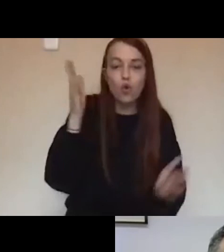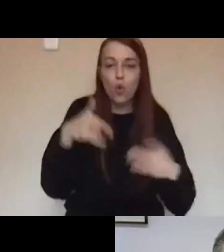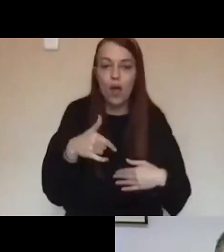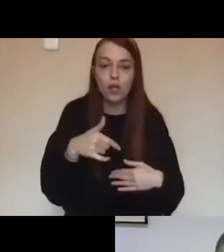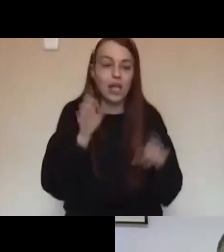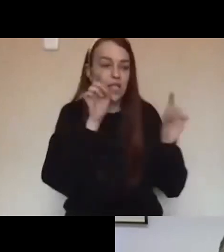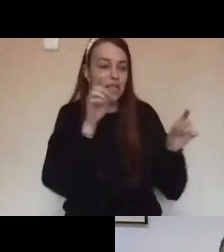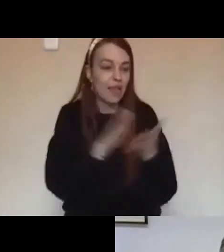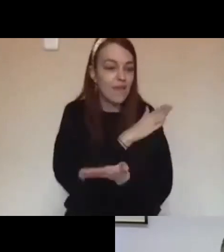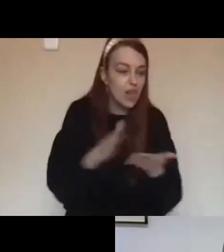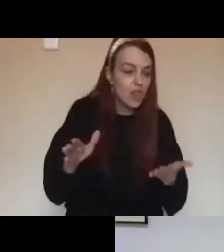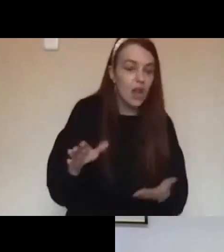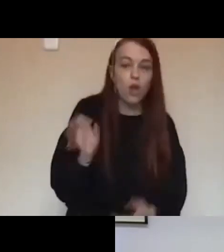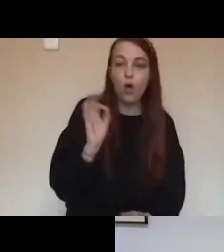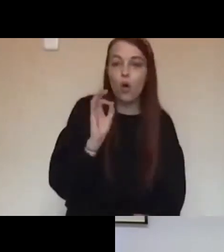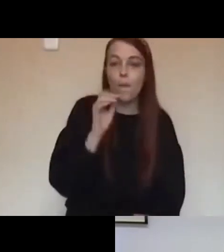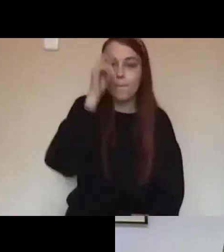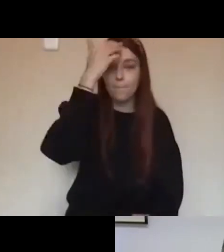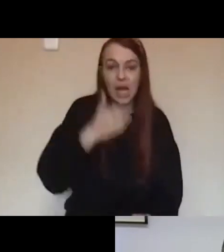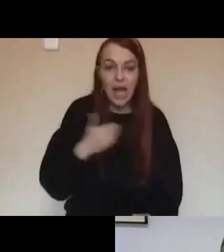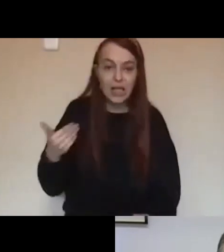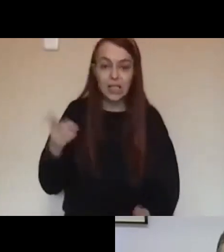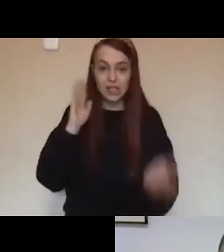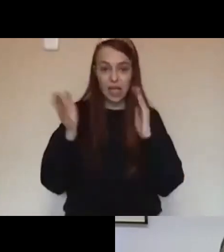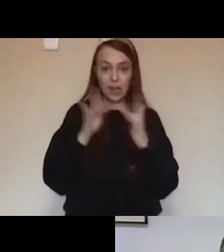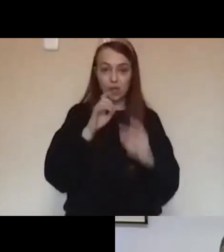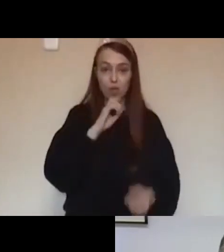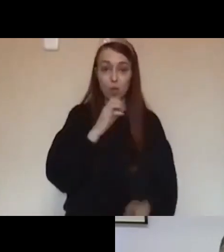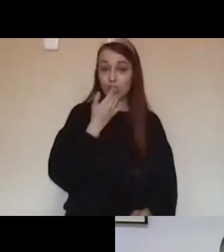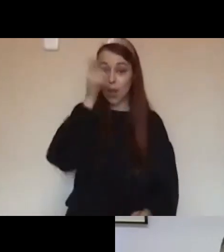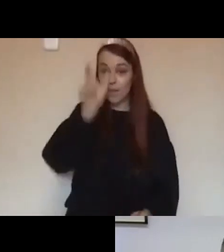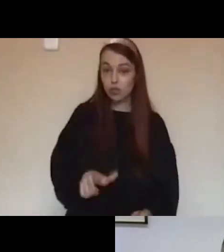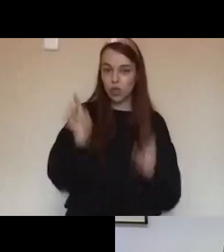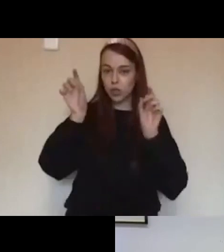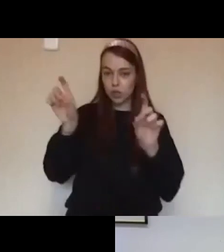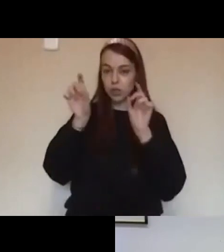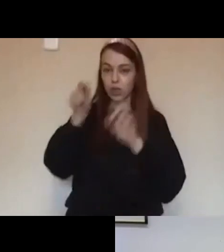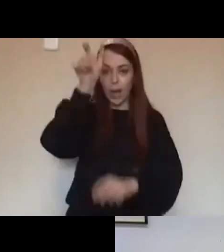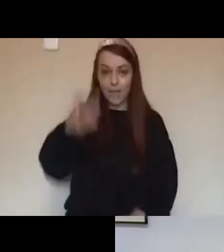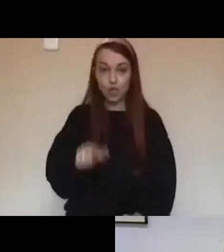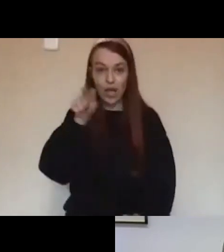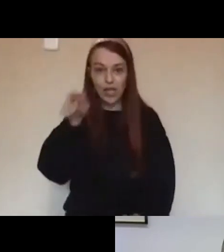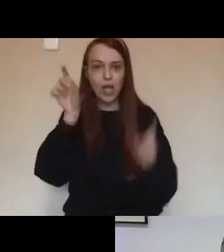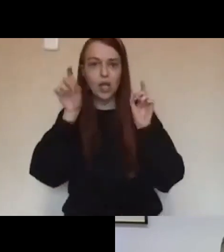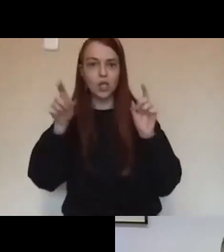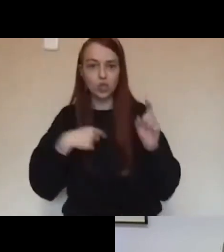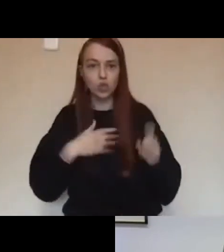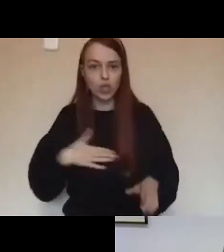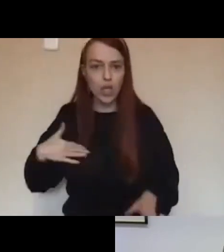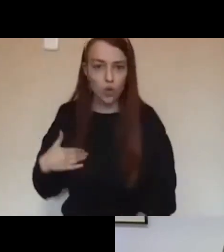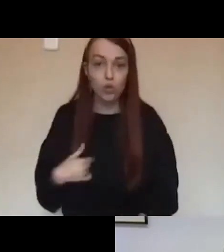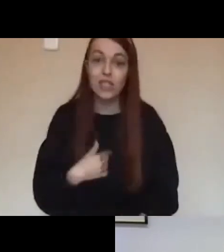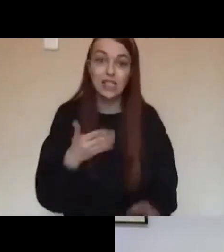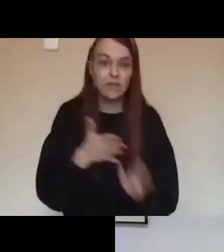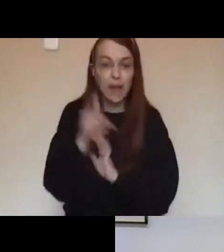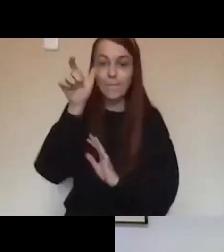una persona con parálisis cerebral. Tú a una persona le das herramientas y esa persona desea usarlas. Así que lo que hay que hacer es formar a la